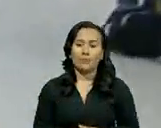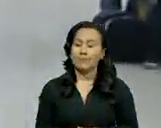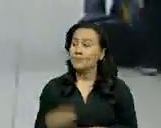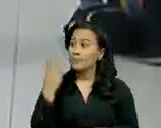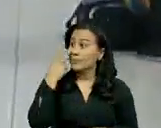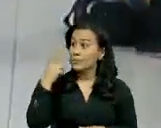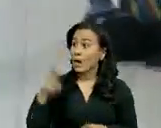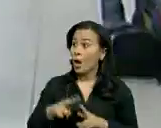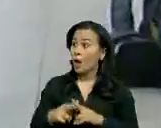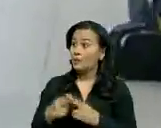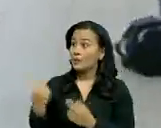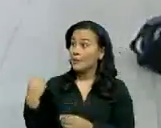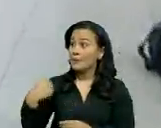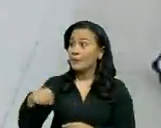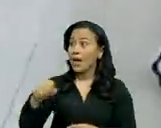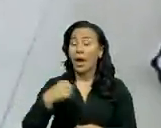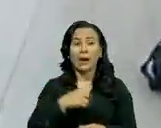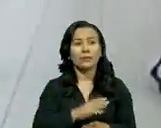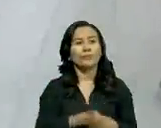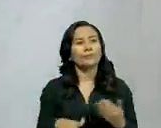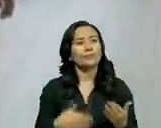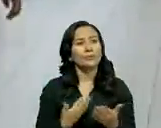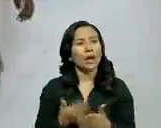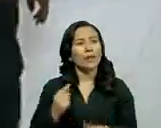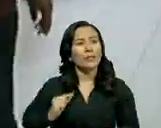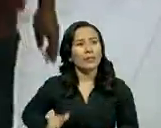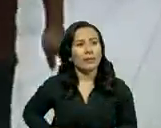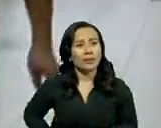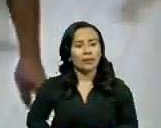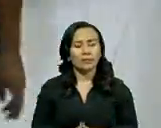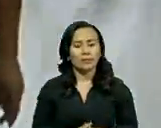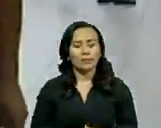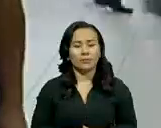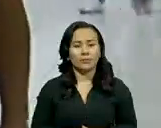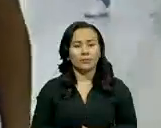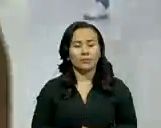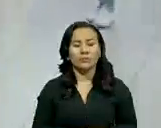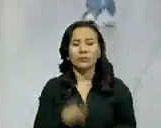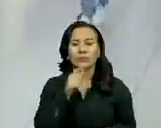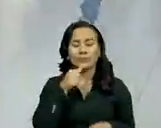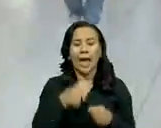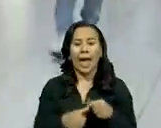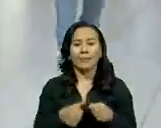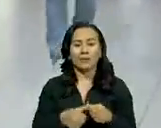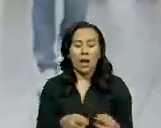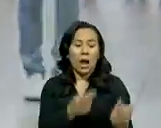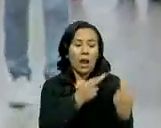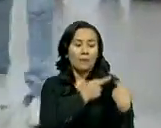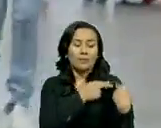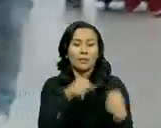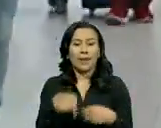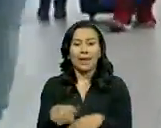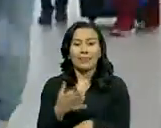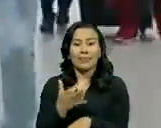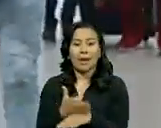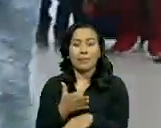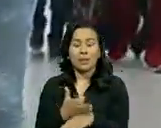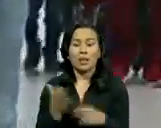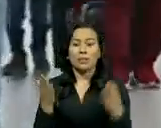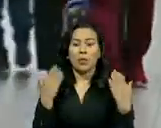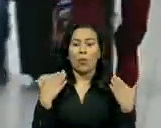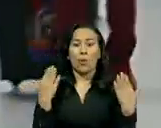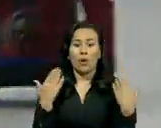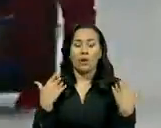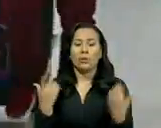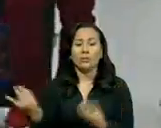el éxodo. Cabe recalcar que los administradores, los encargados de la terminal terrestre de Guayaquil, se